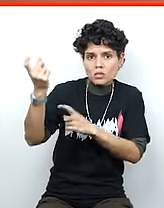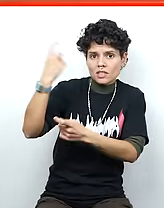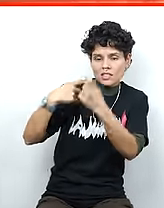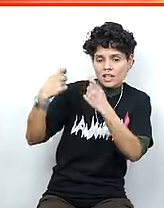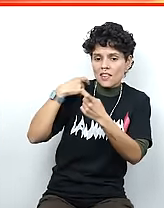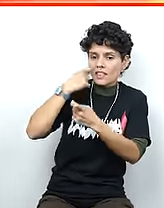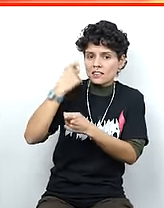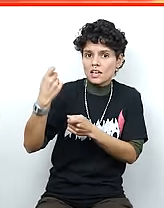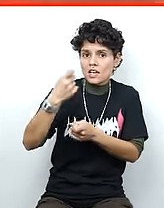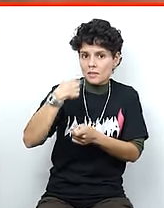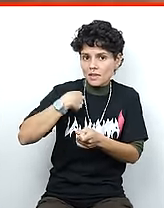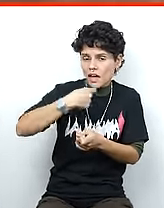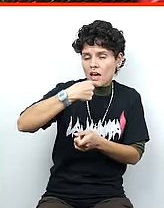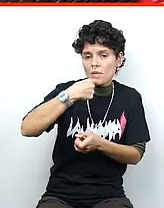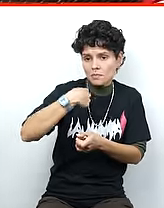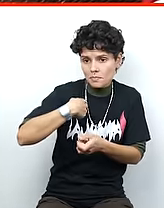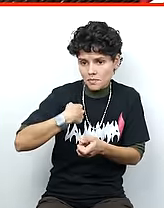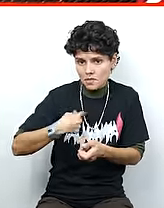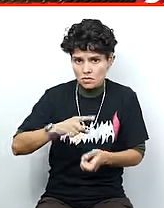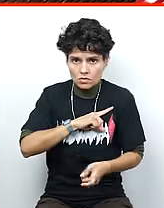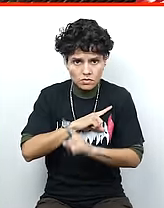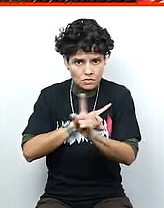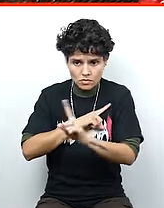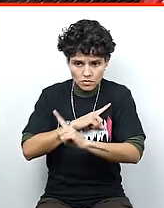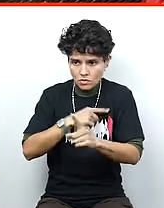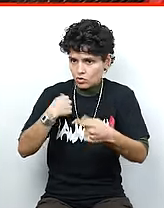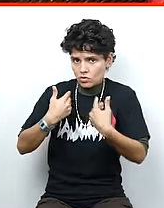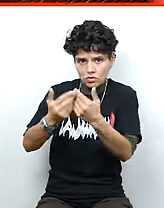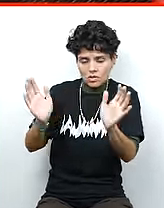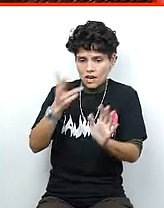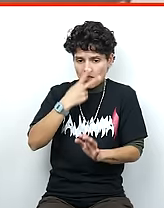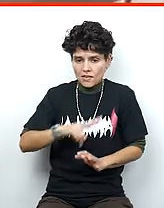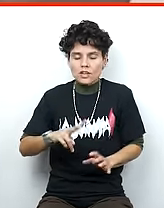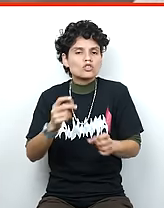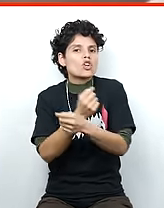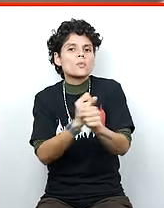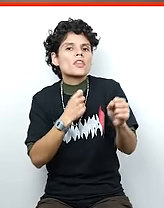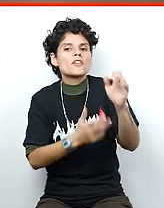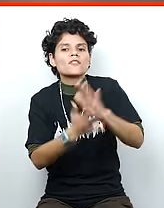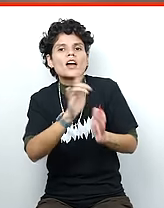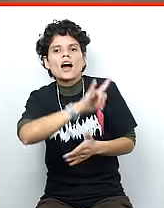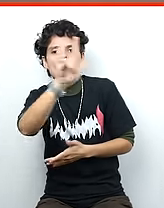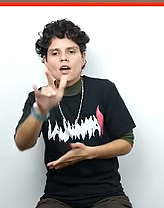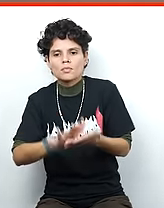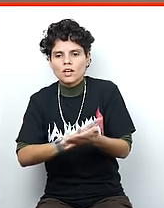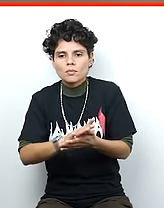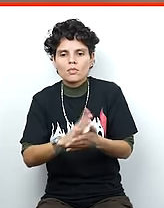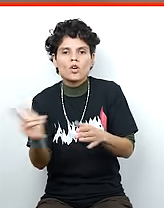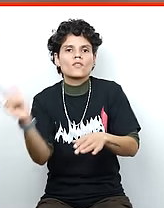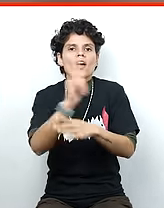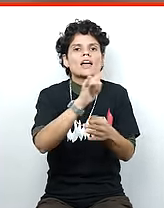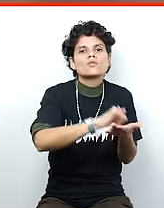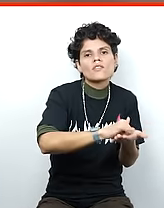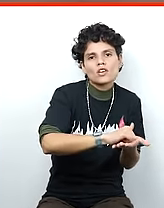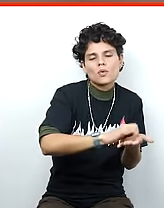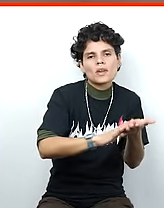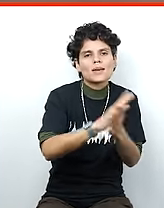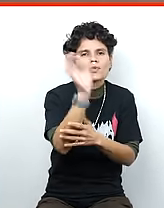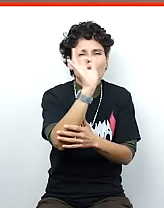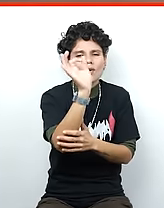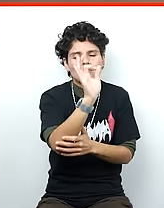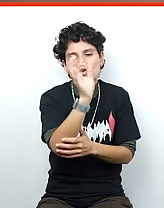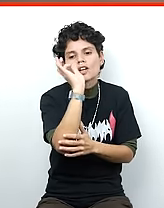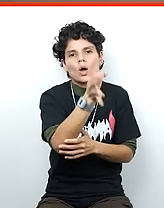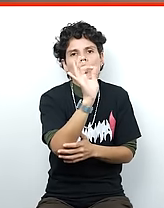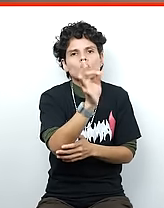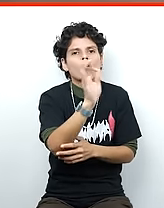que me están culpando a mí allá en Miami. Entonces, ¿qué pasa? Que un día yo necesitaba viajar, no podía salir de Florida, yo necesitaba viajar y ir a Nueva York porque tenía una reunión